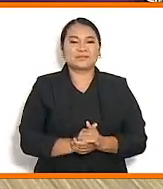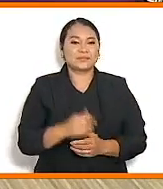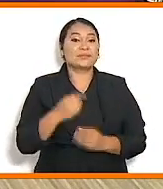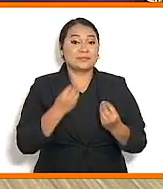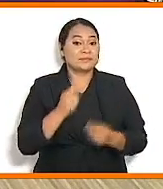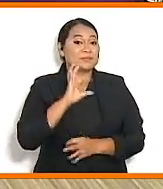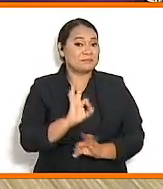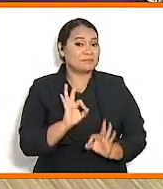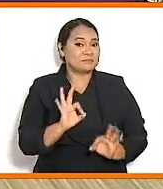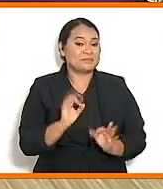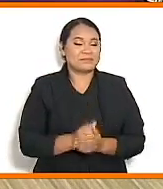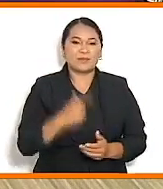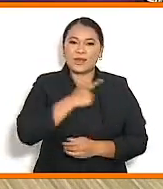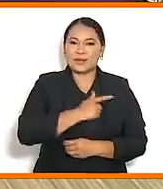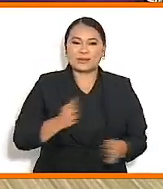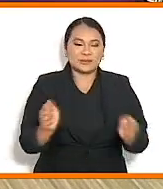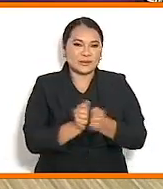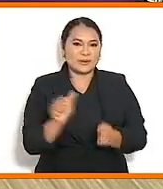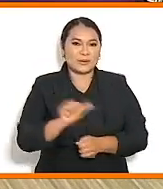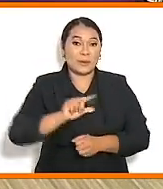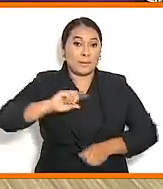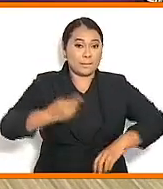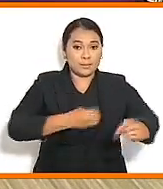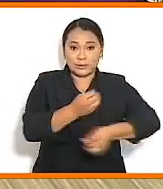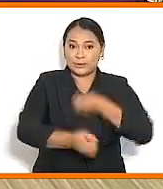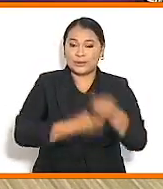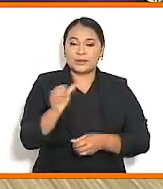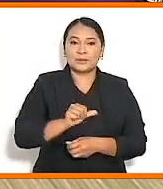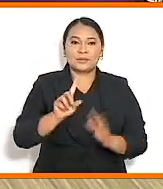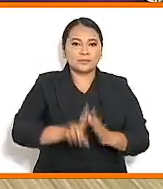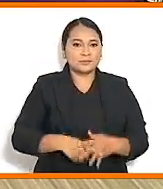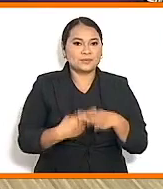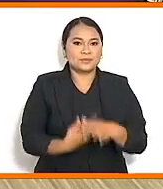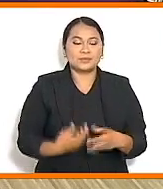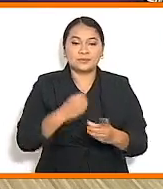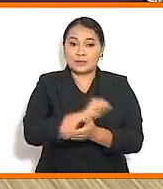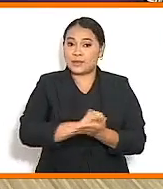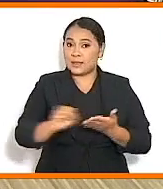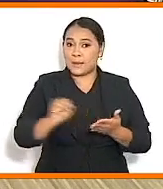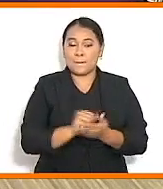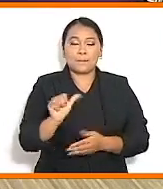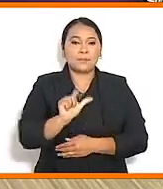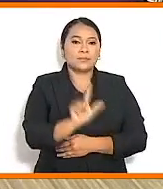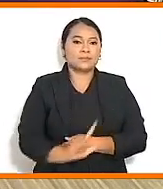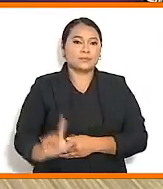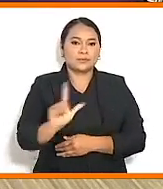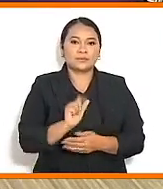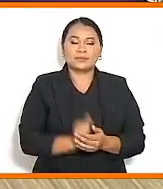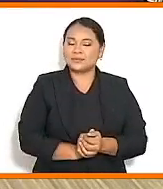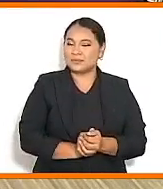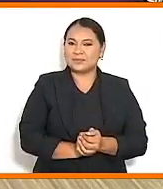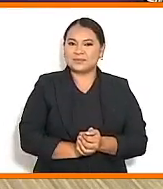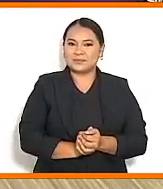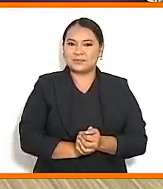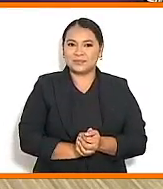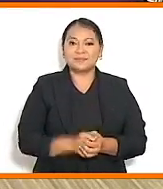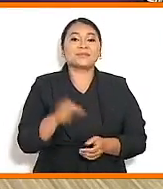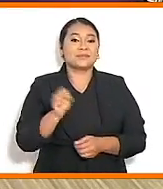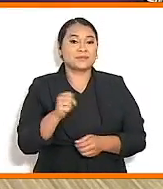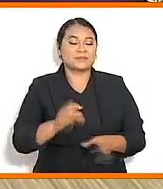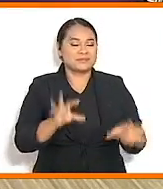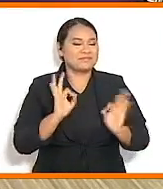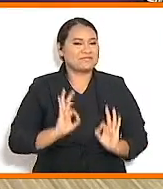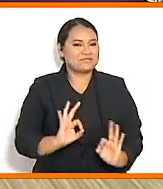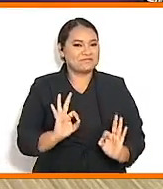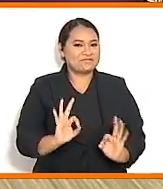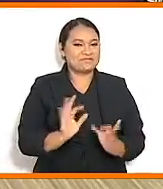estarte acompañando en este primer sorteo de inicio de semana de hoy, lunes. ¿Y cómo has estado, Charlene, el día de hoy? Comentame. Claro que estoy súper bien,